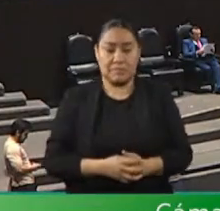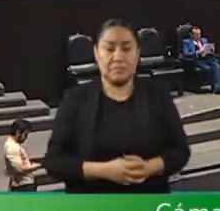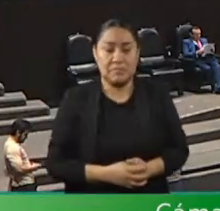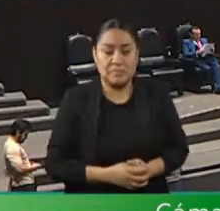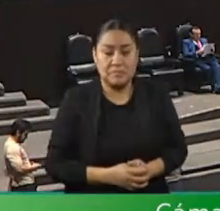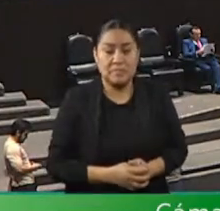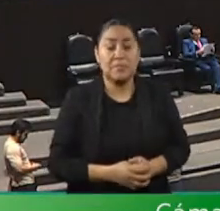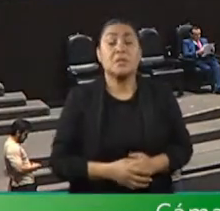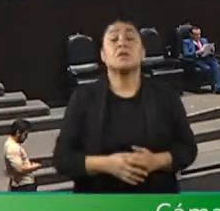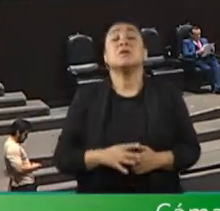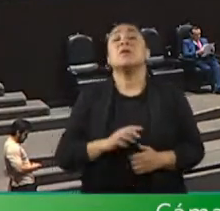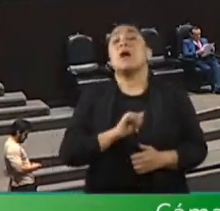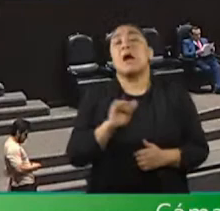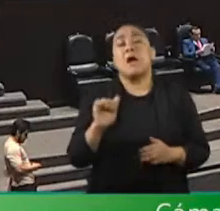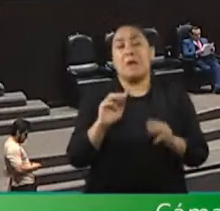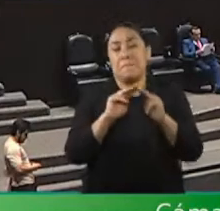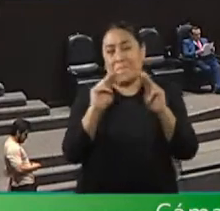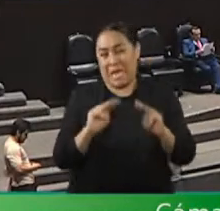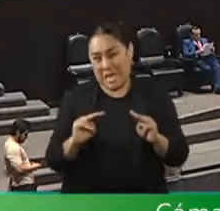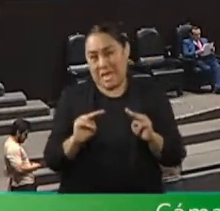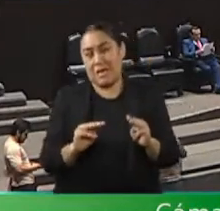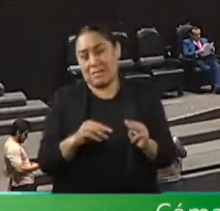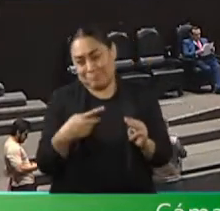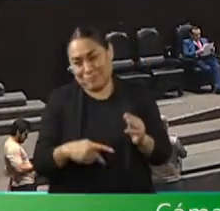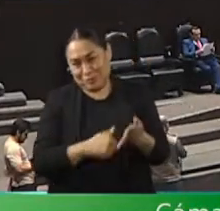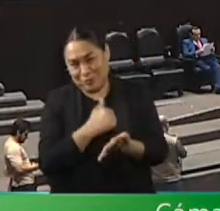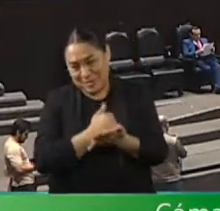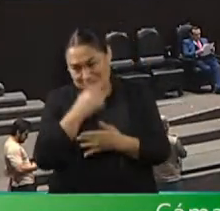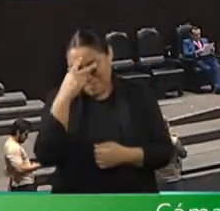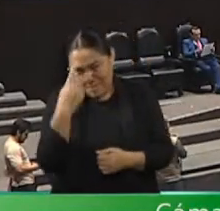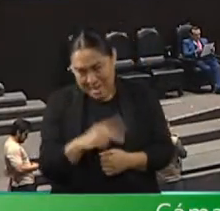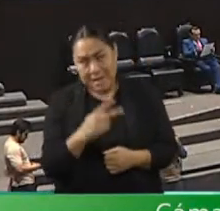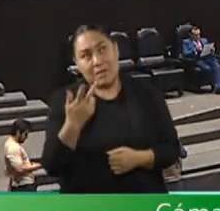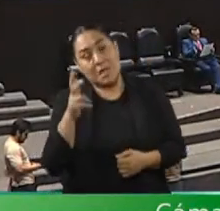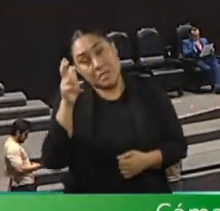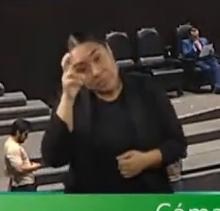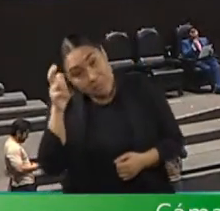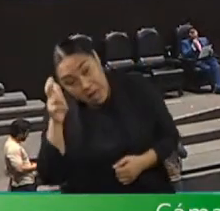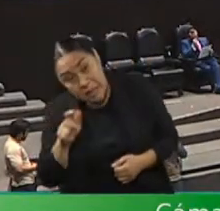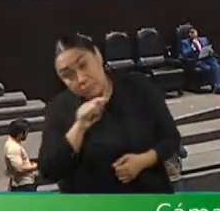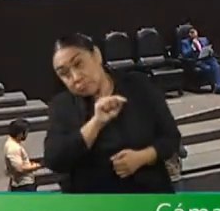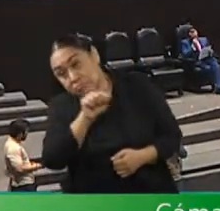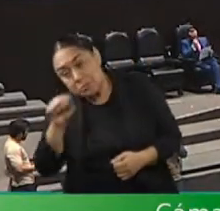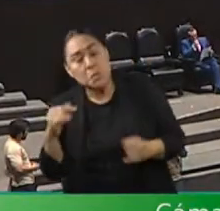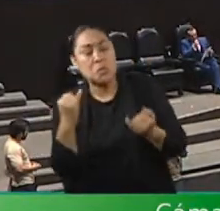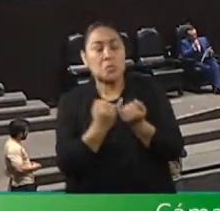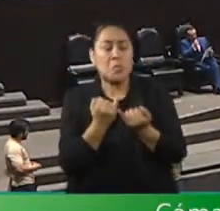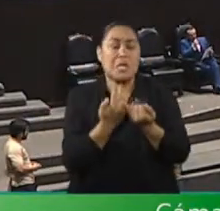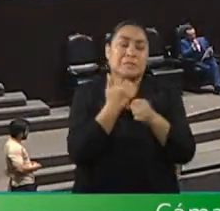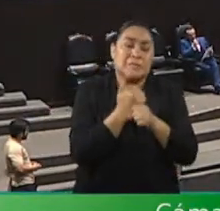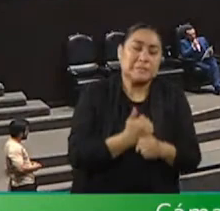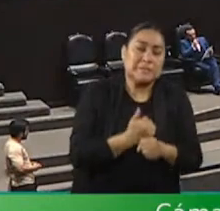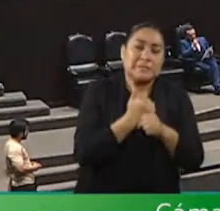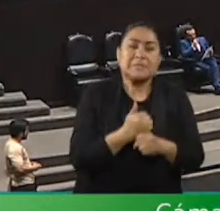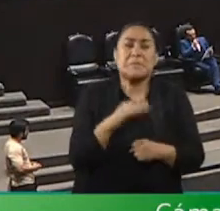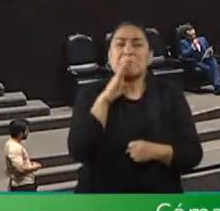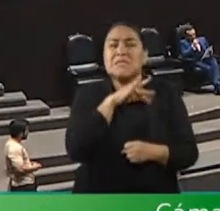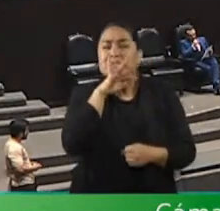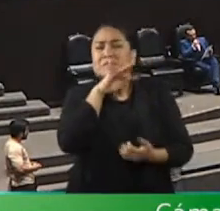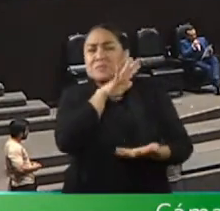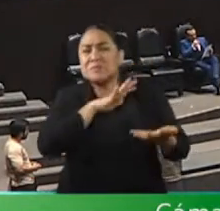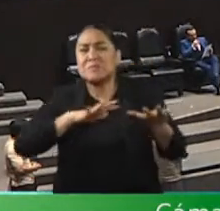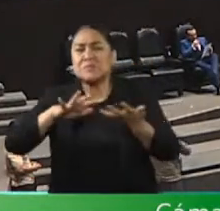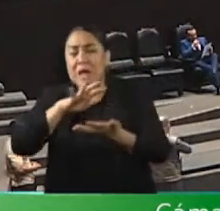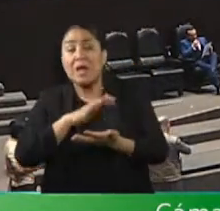En la zona metropolitana, chilangos, mexiquenses, hidalguenses sufren esta misma contaminación que provoca el